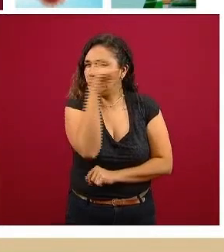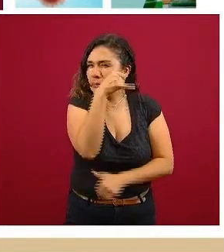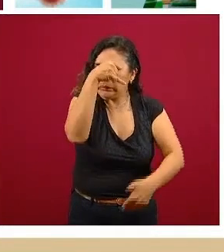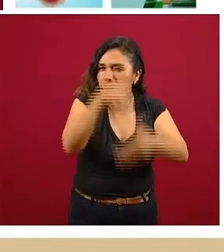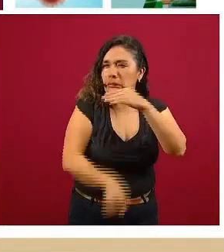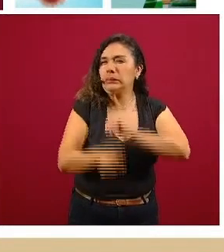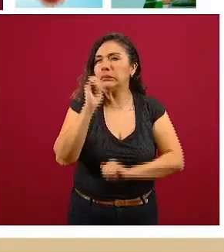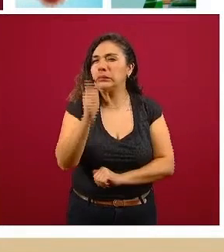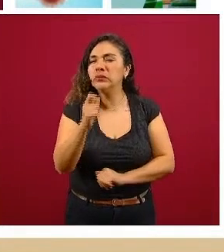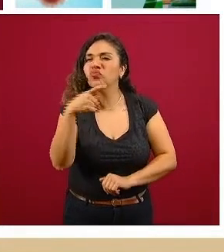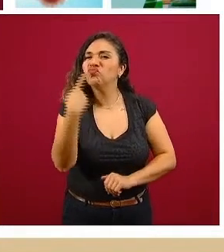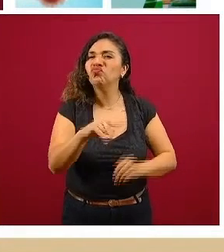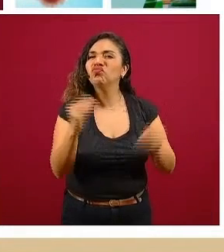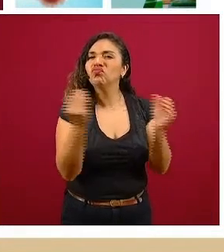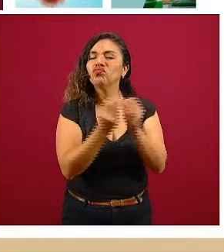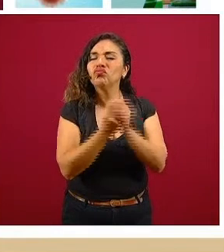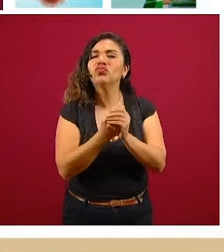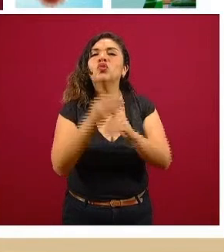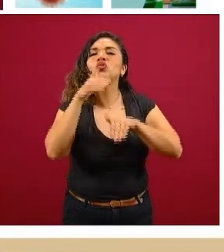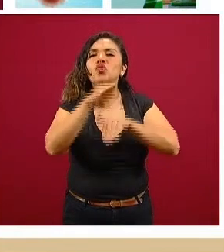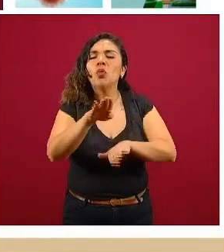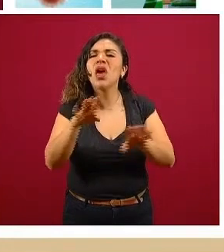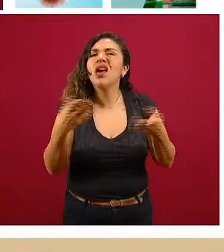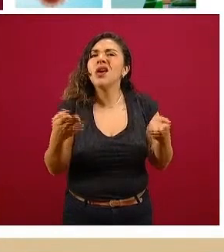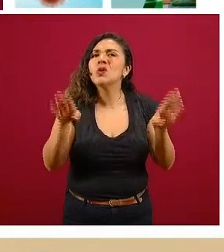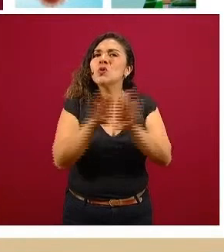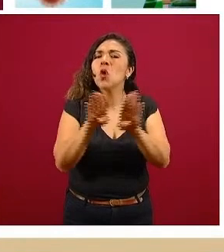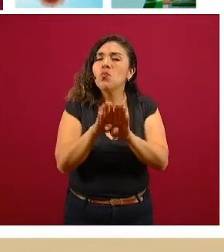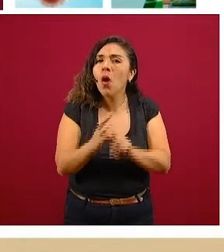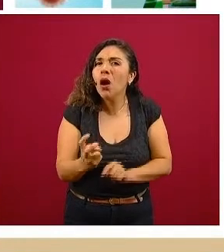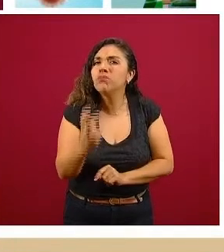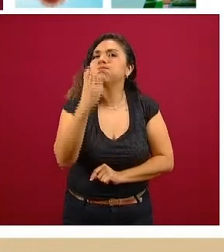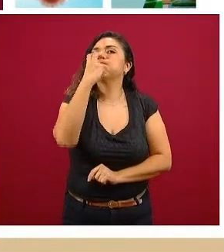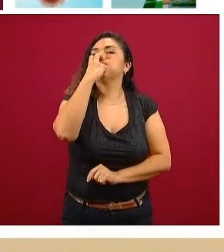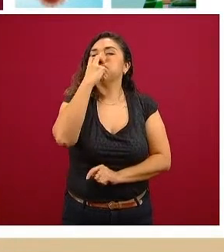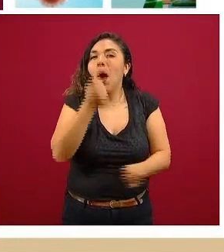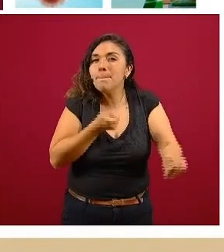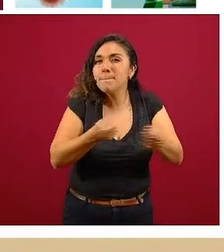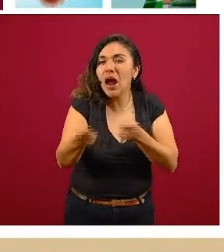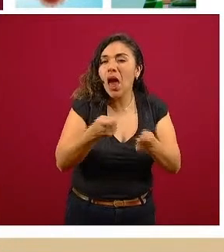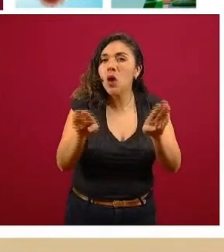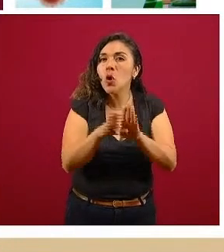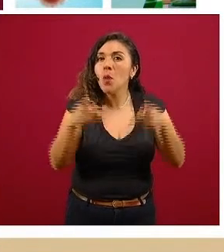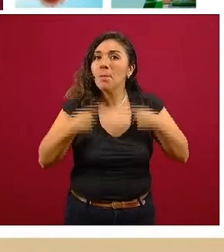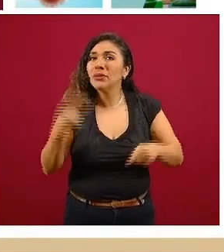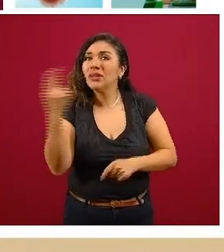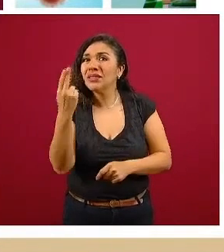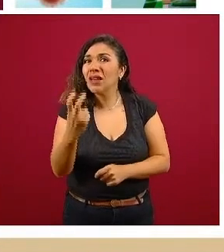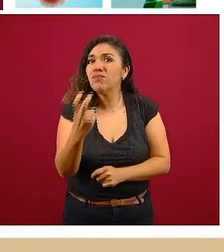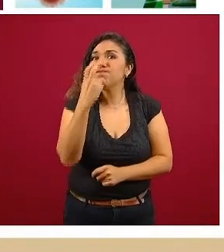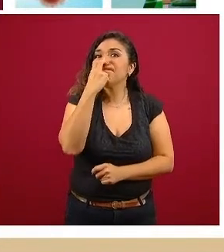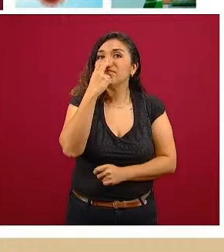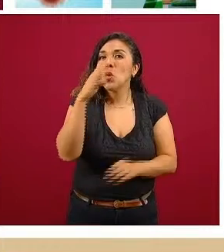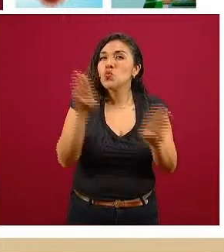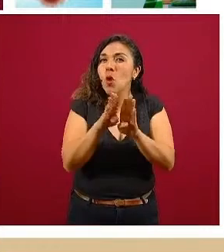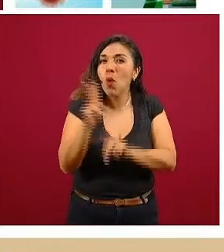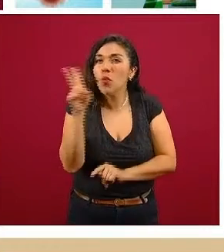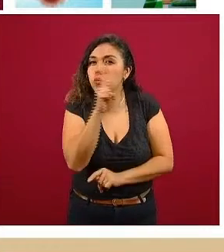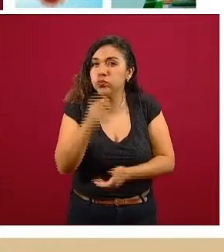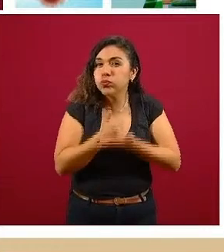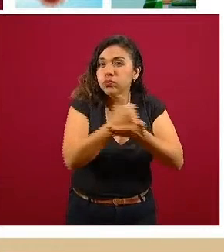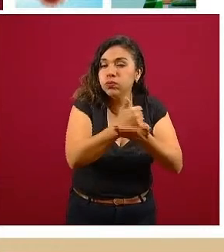que es referente a cómo intubar y cómo manejar un paciente con un respirador, y hay hasta